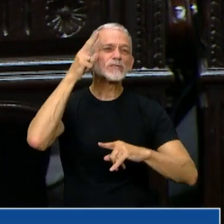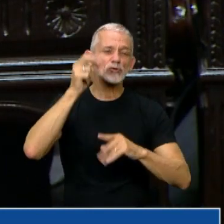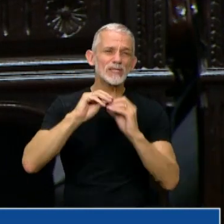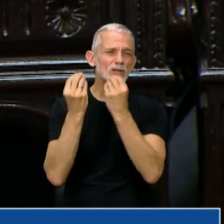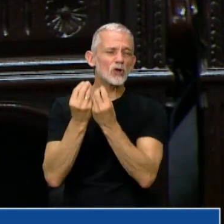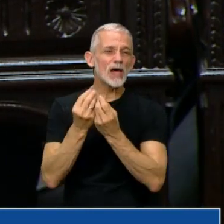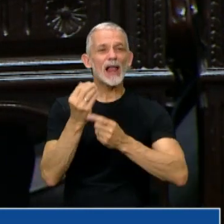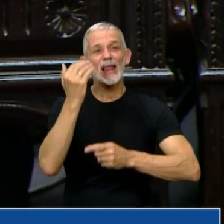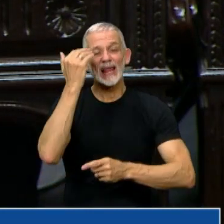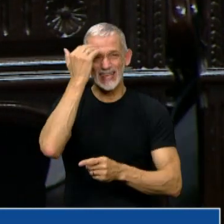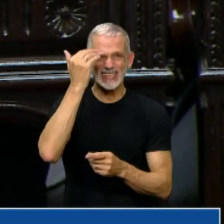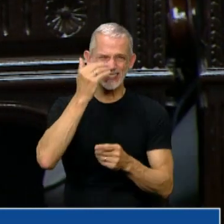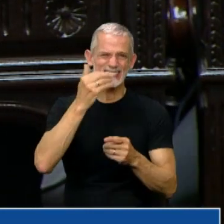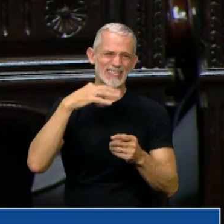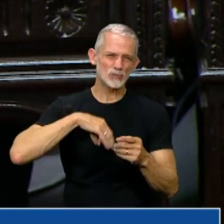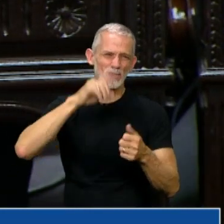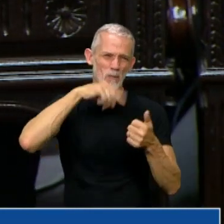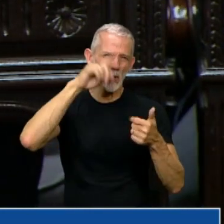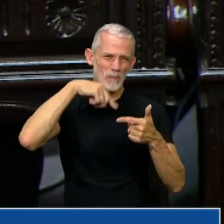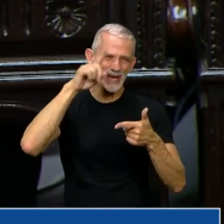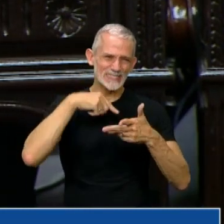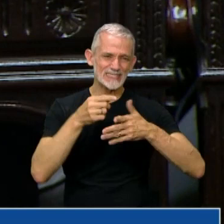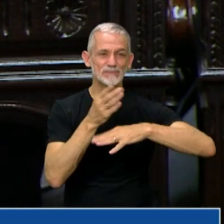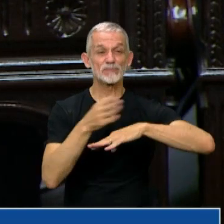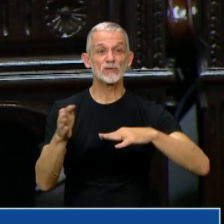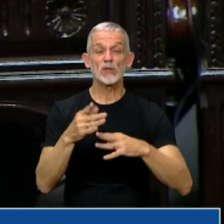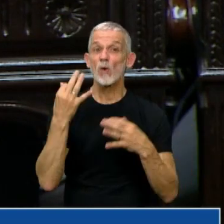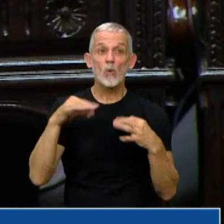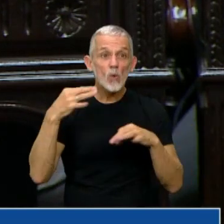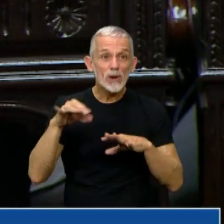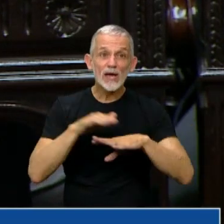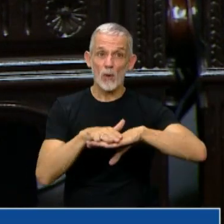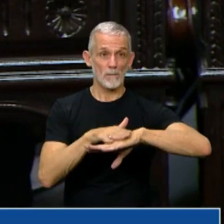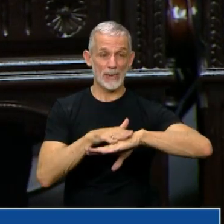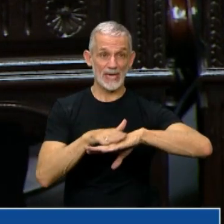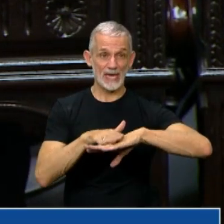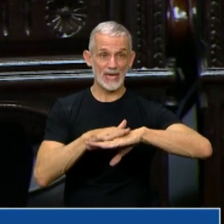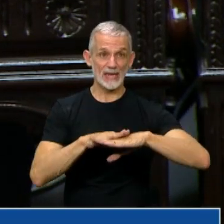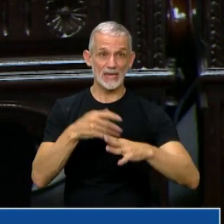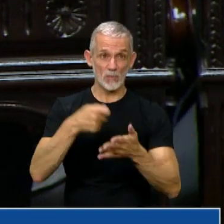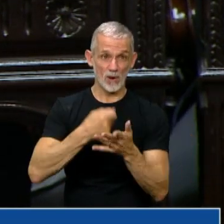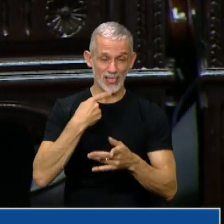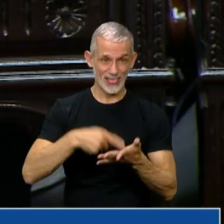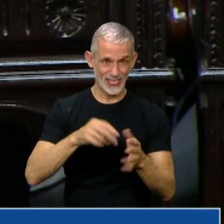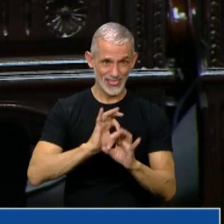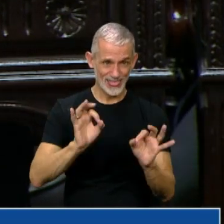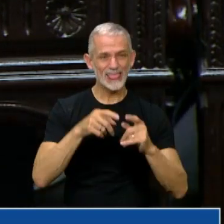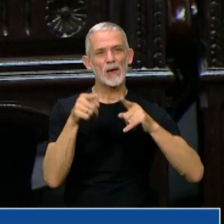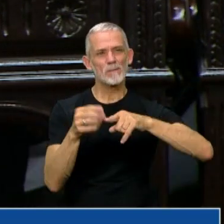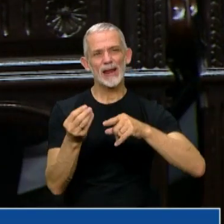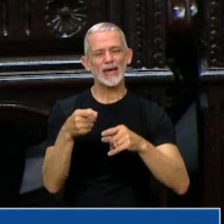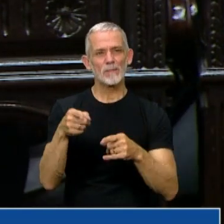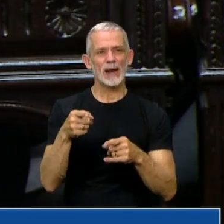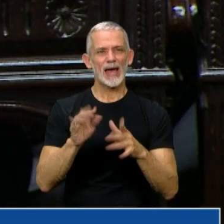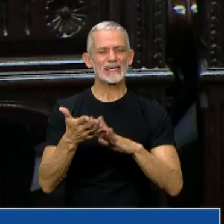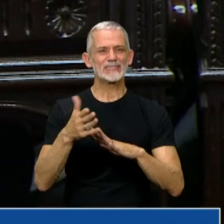a 15 salarios mensuales, y este es el único mínimo no imponible que se va a establecer para este